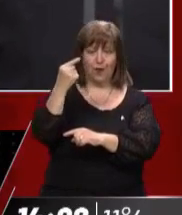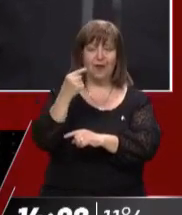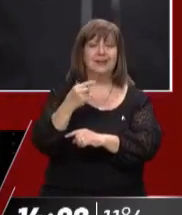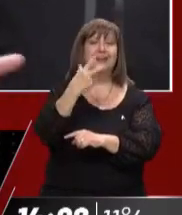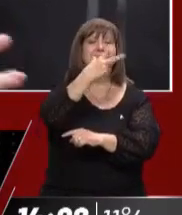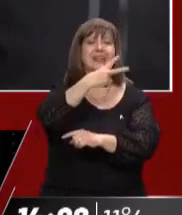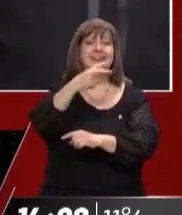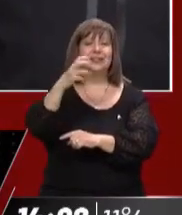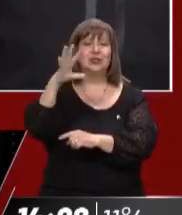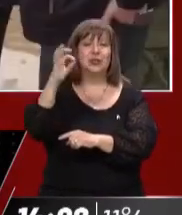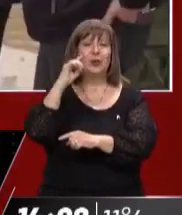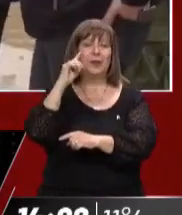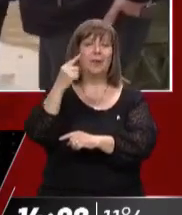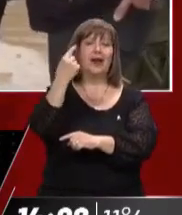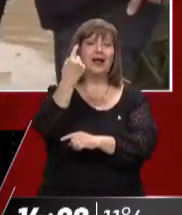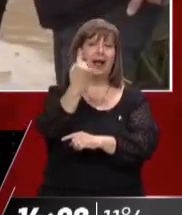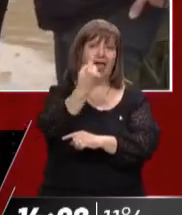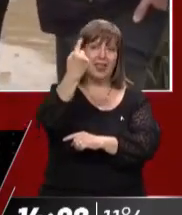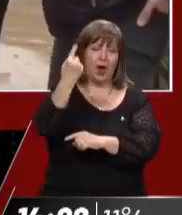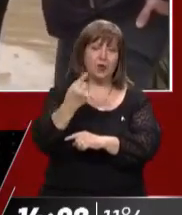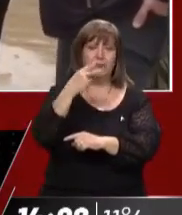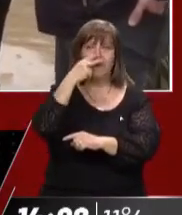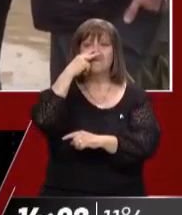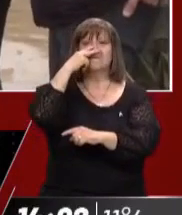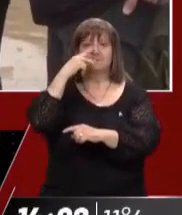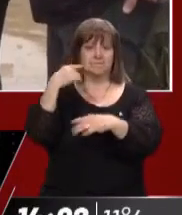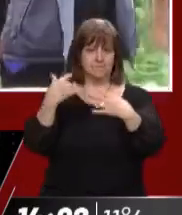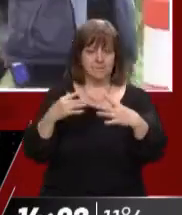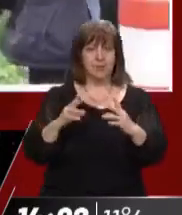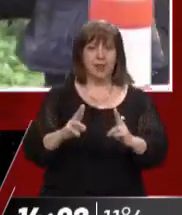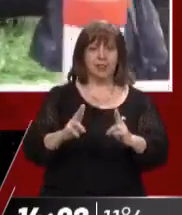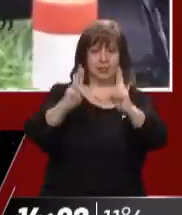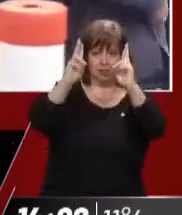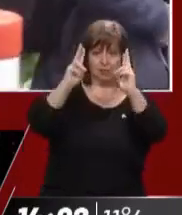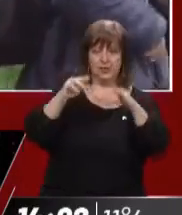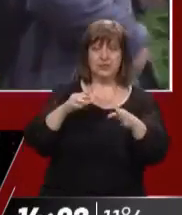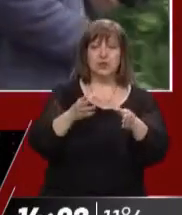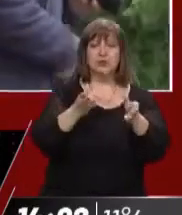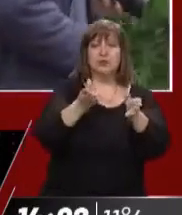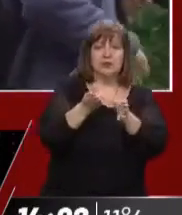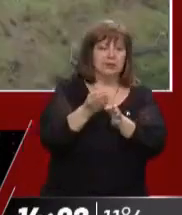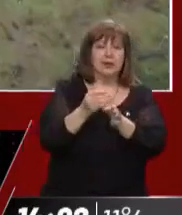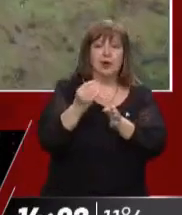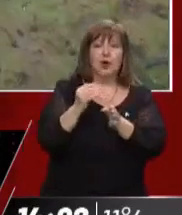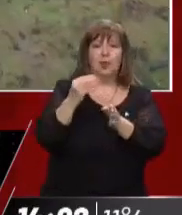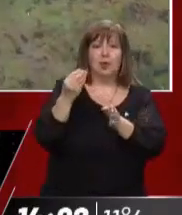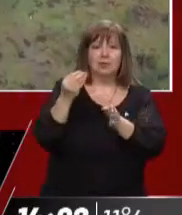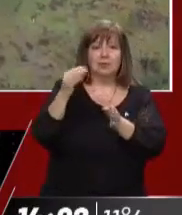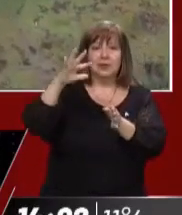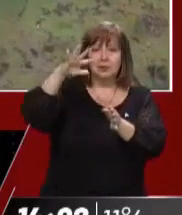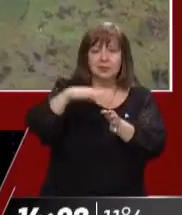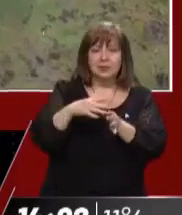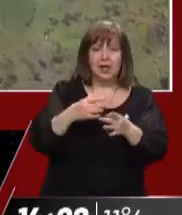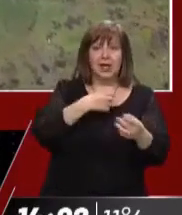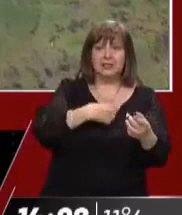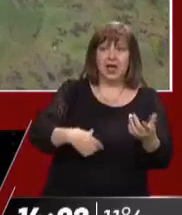mucha plata mucha plata mucha plata entonces Exacto por eso lo quería remarcar el estado